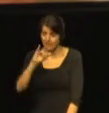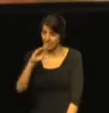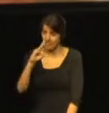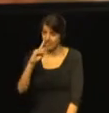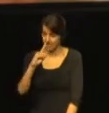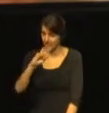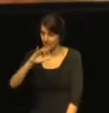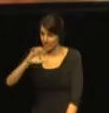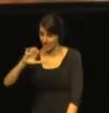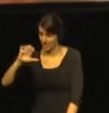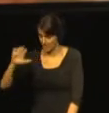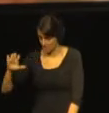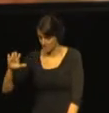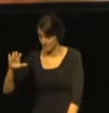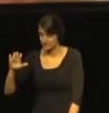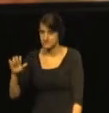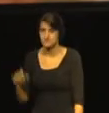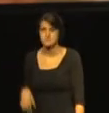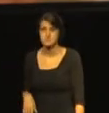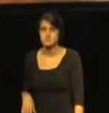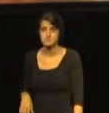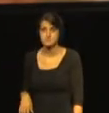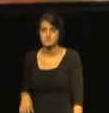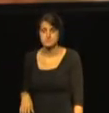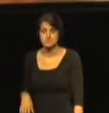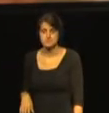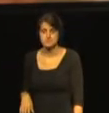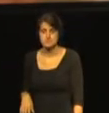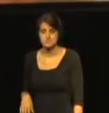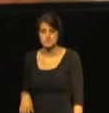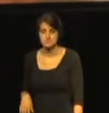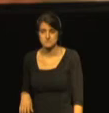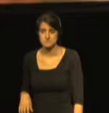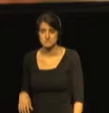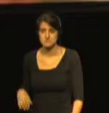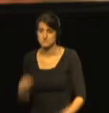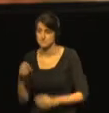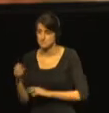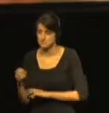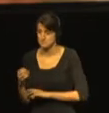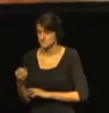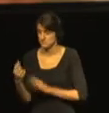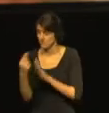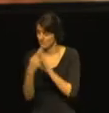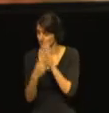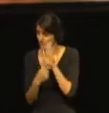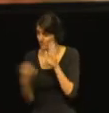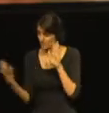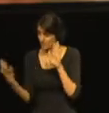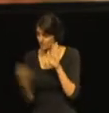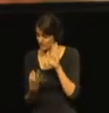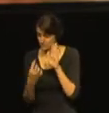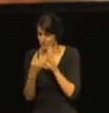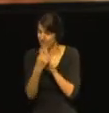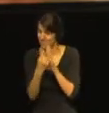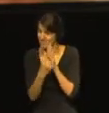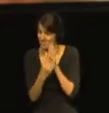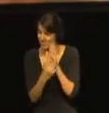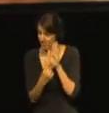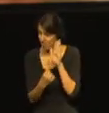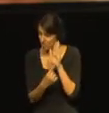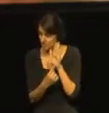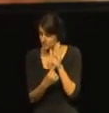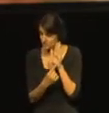que muestran cuáles son los principales indicadores, y los hemos enviado